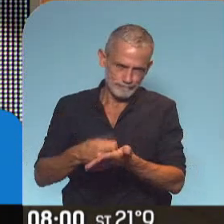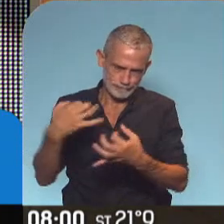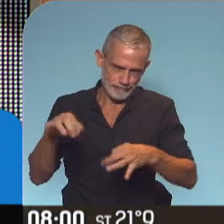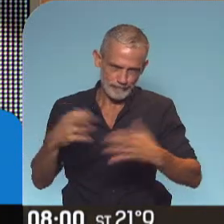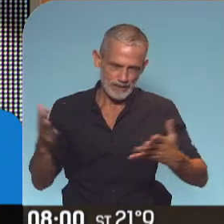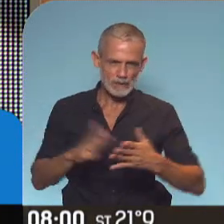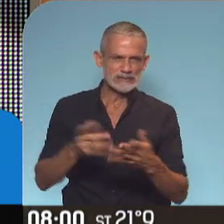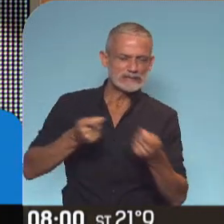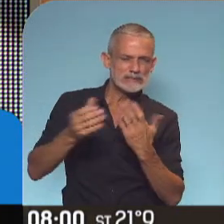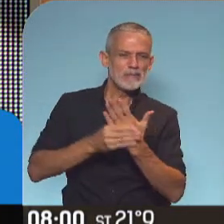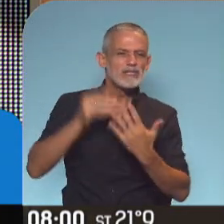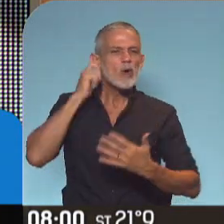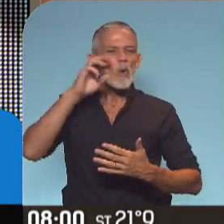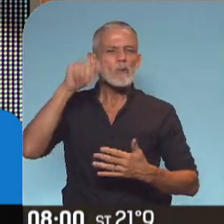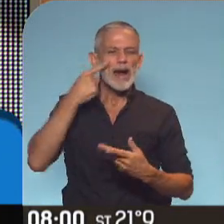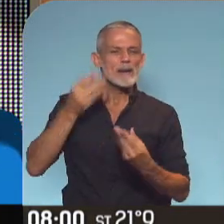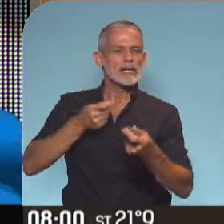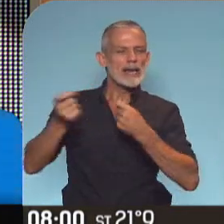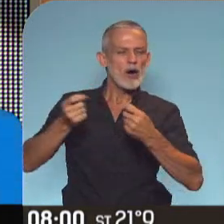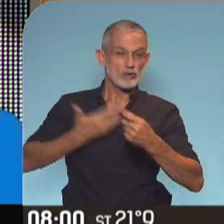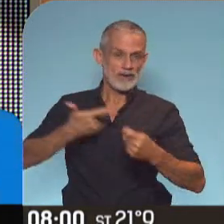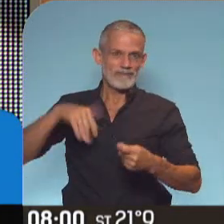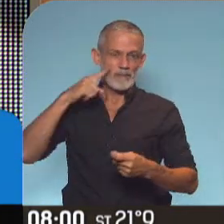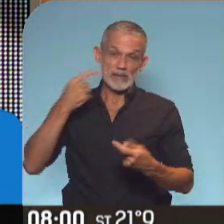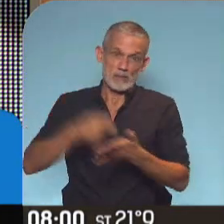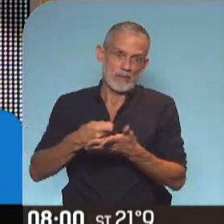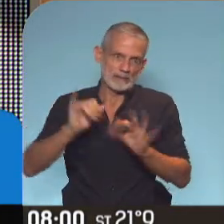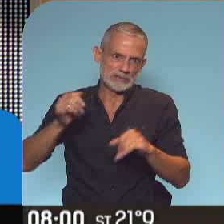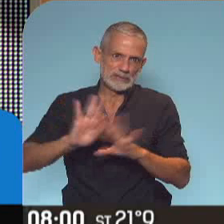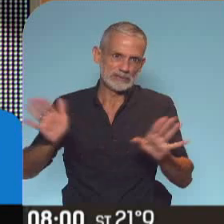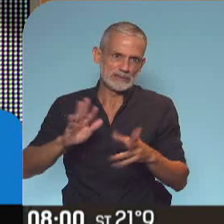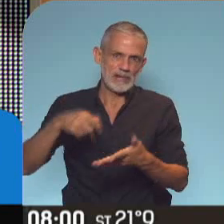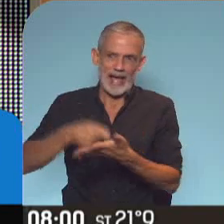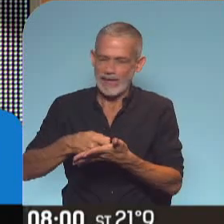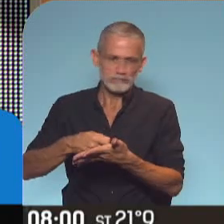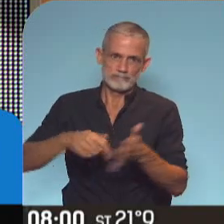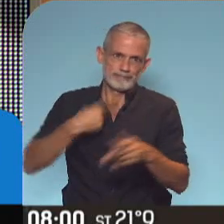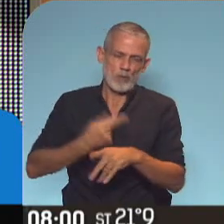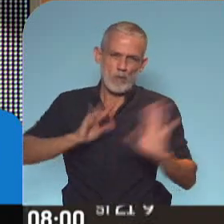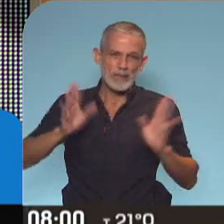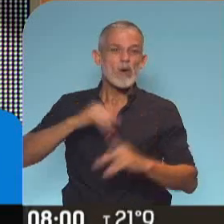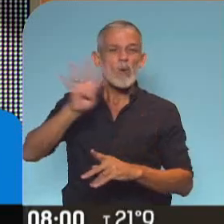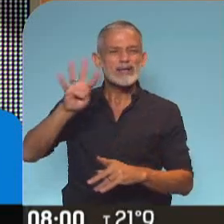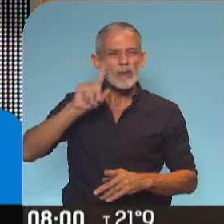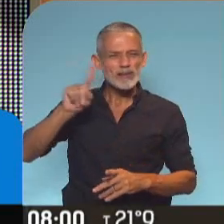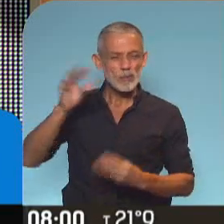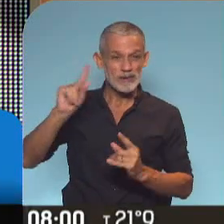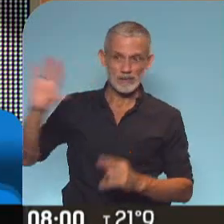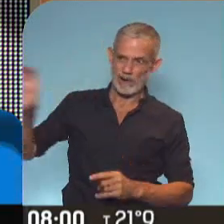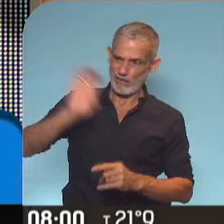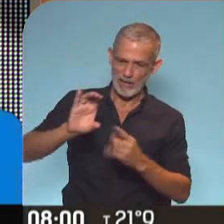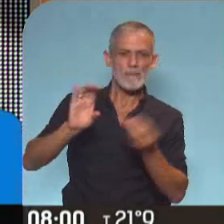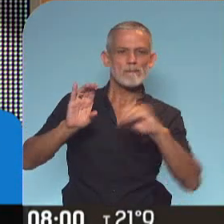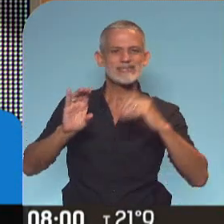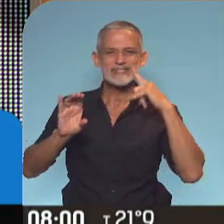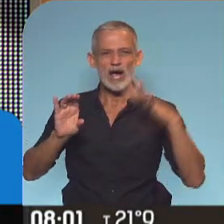cómo negocia con el fondo. El préstamo hay que pagarlo, no hay forma de no pagarlo. Lo que pasa es que en este momento los 44.000 que recibimos, más los